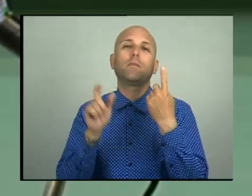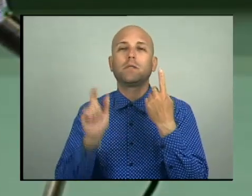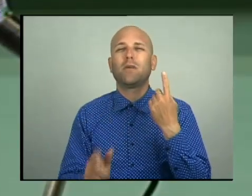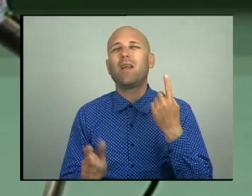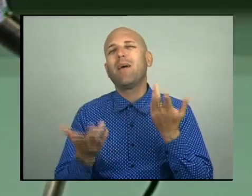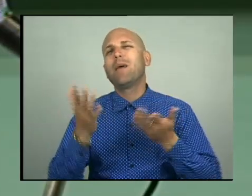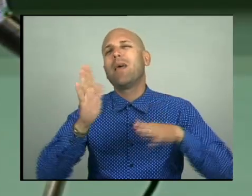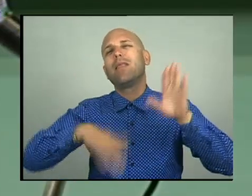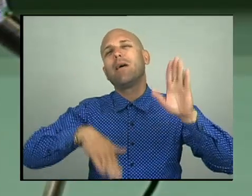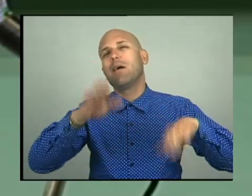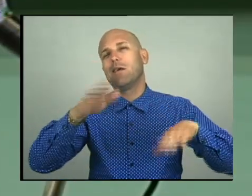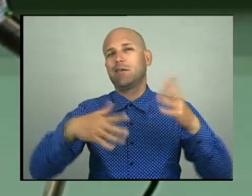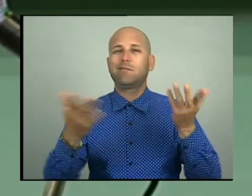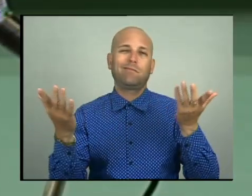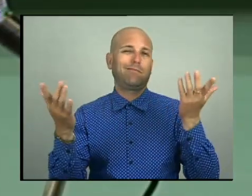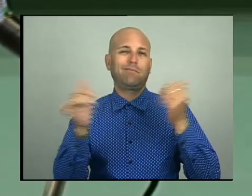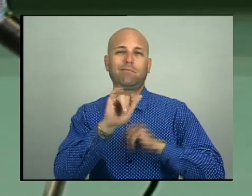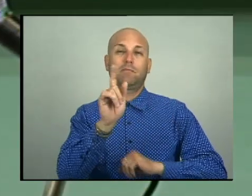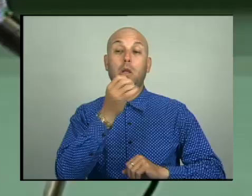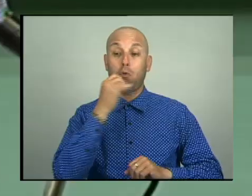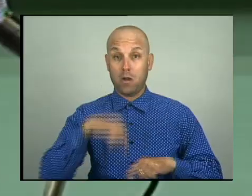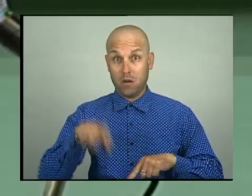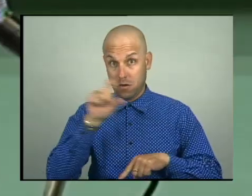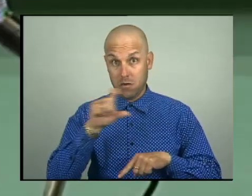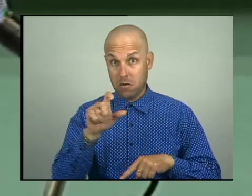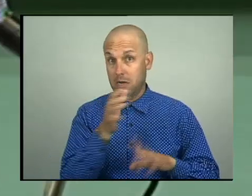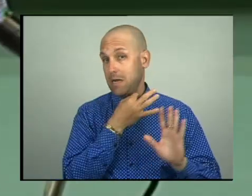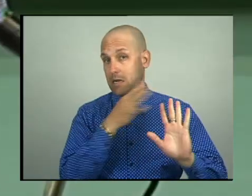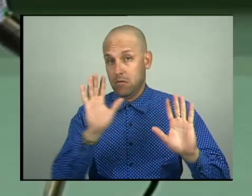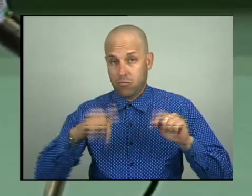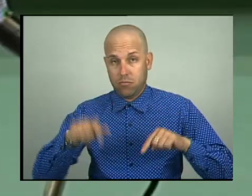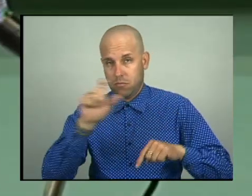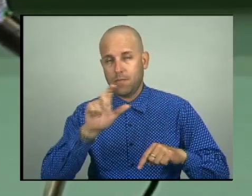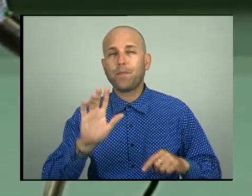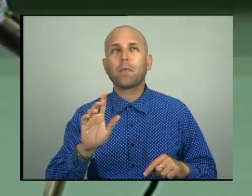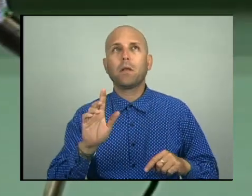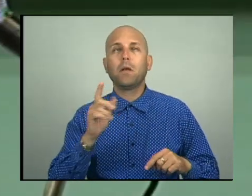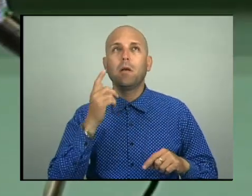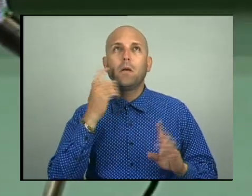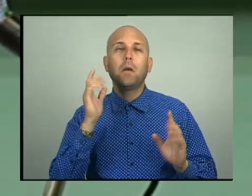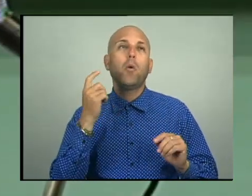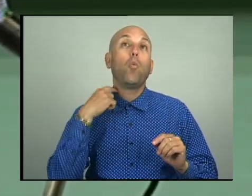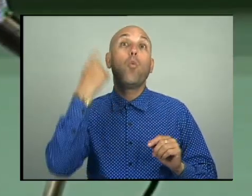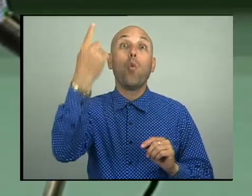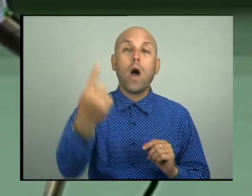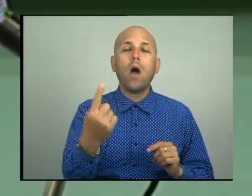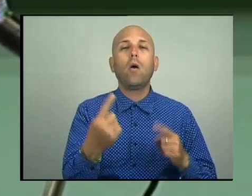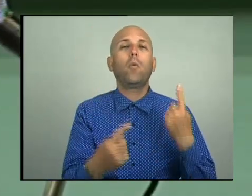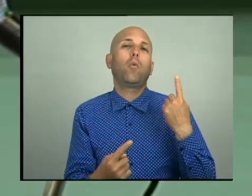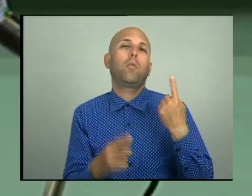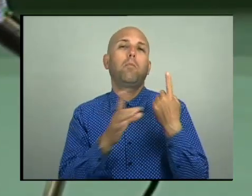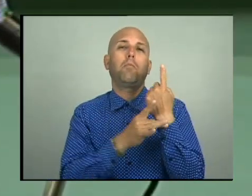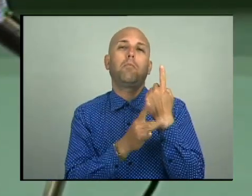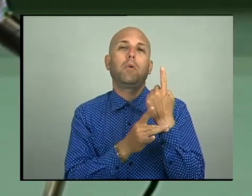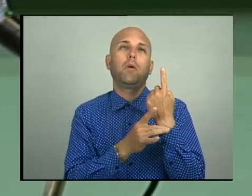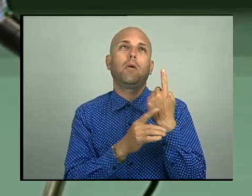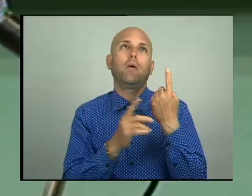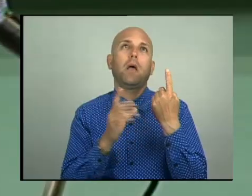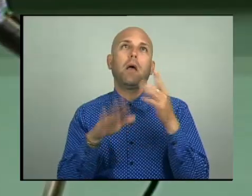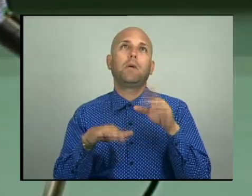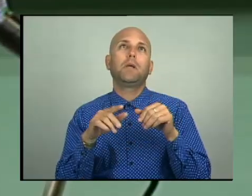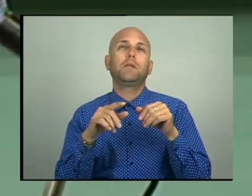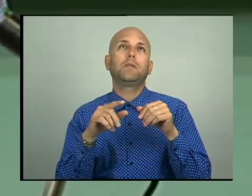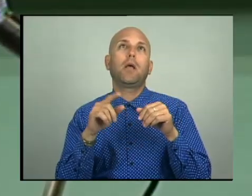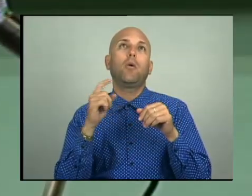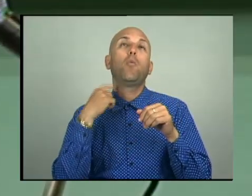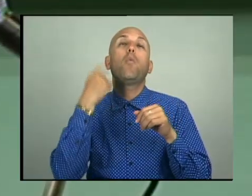Camagüey podemos tener un paciente, hemos tenido años 2 pacientes. En este momento tenemos un paciente